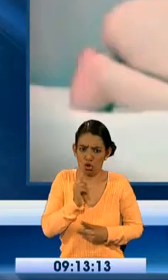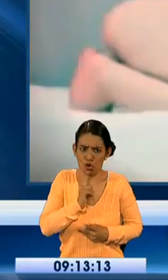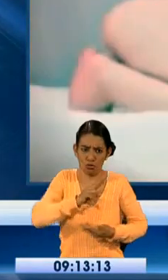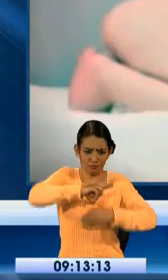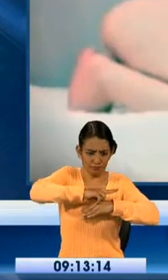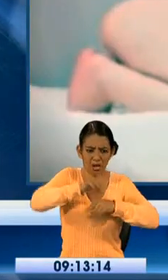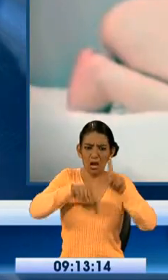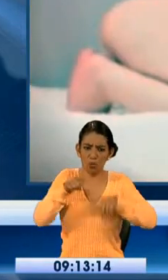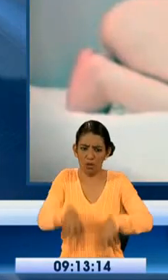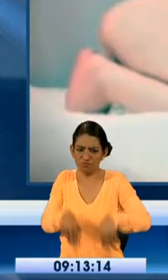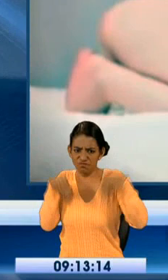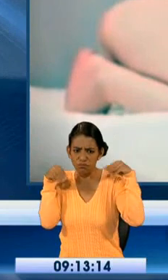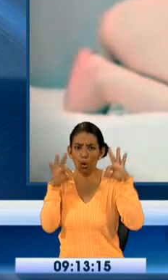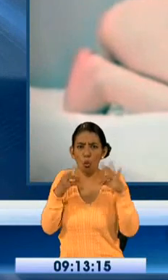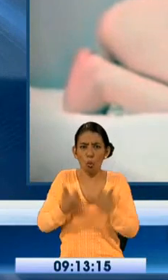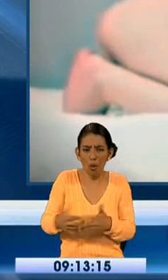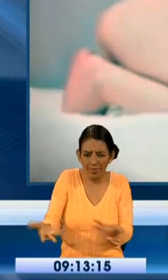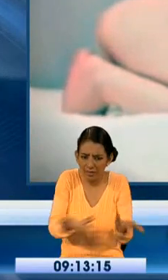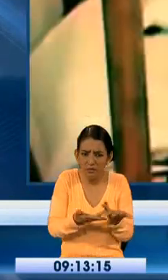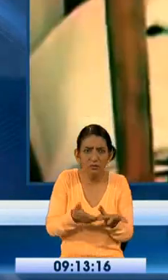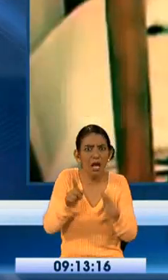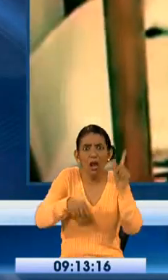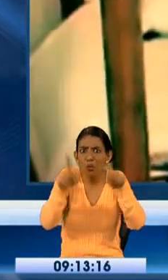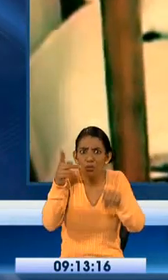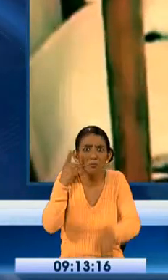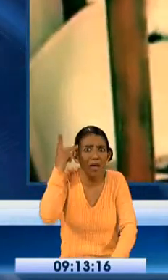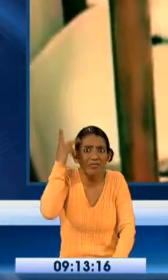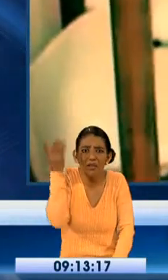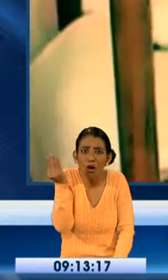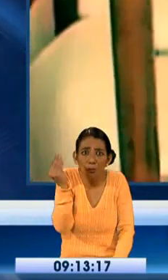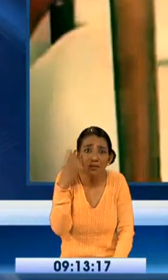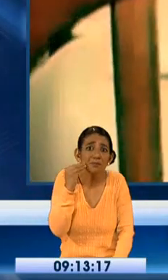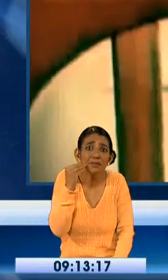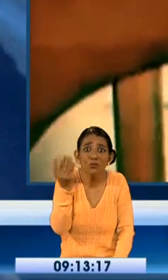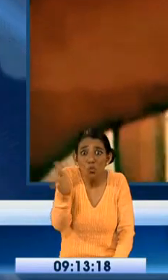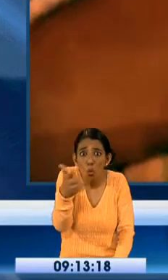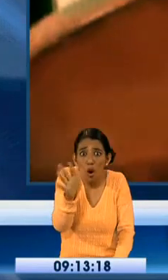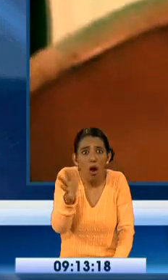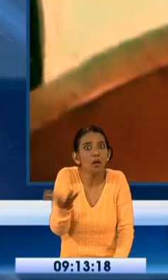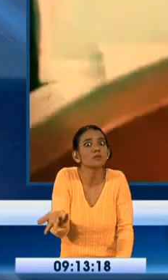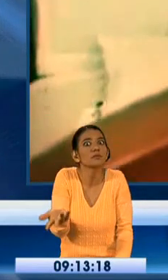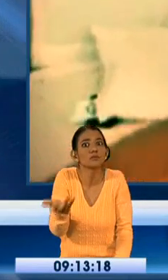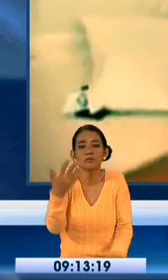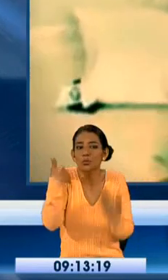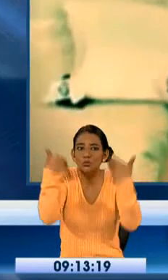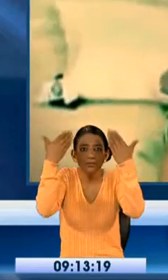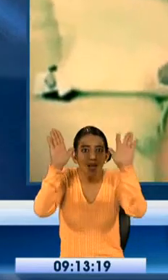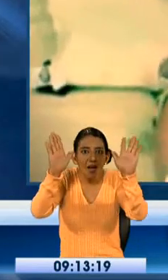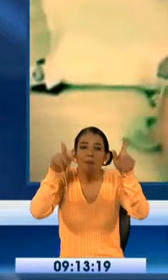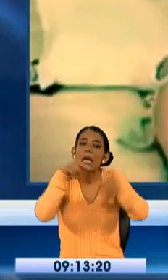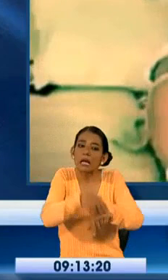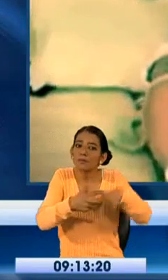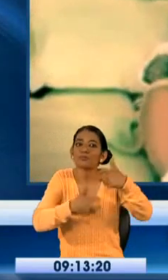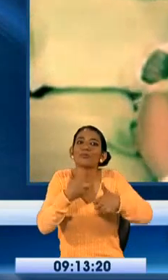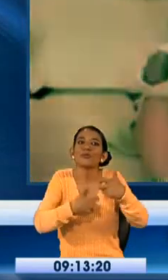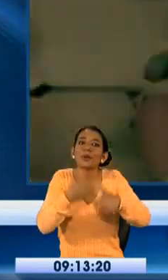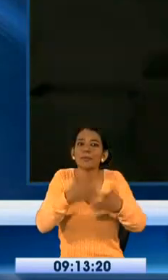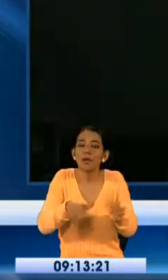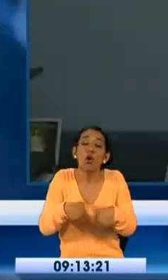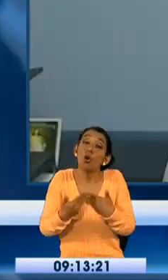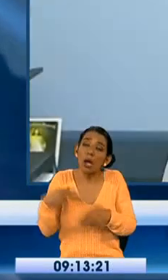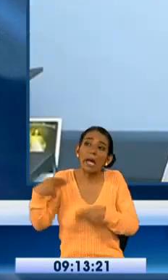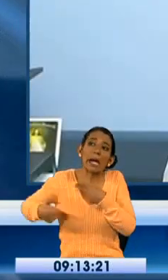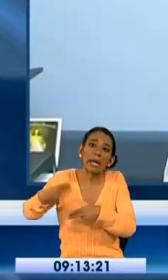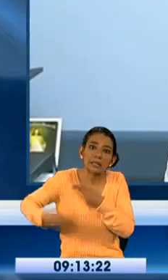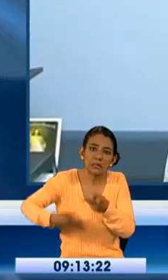peluches, en fin, cosas que nosotros, padres nobles, jóvenes, muchas veces desconocemos, y ahí vienen los problemas o las herencias,